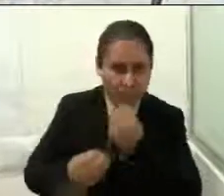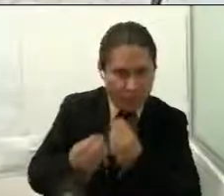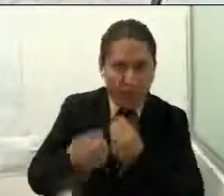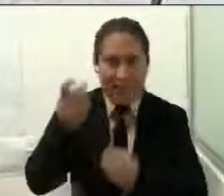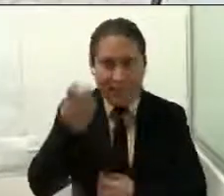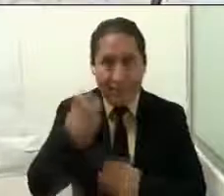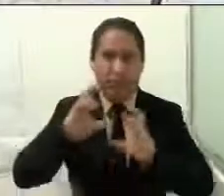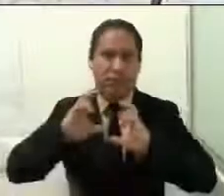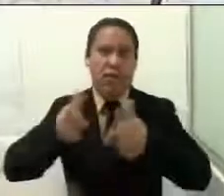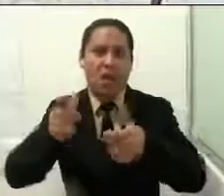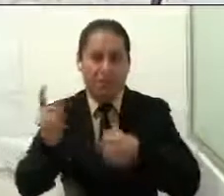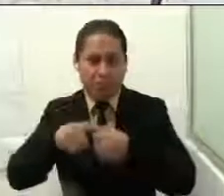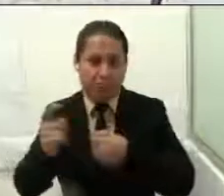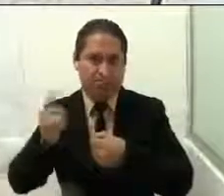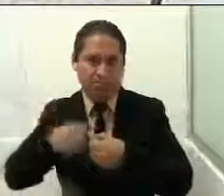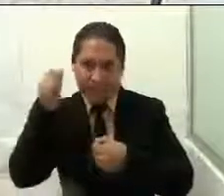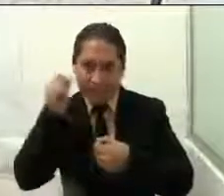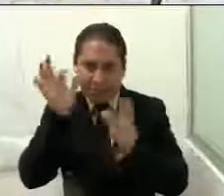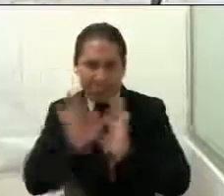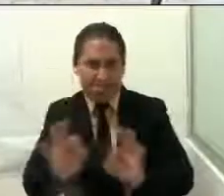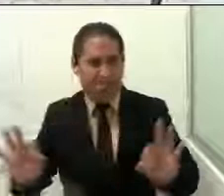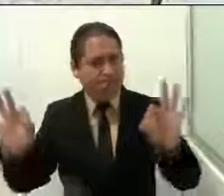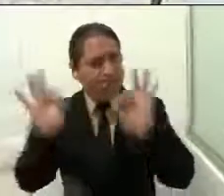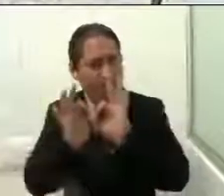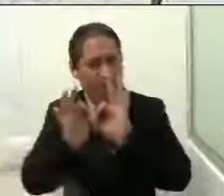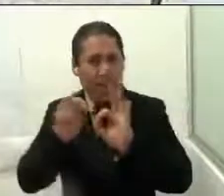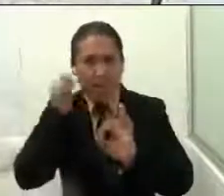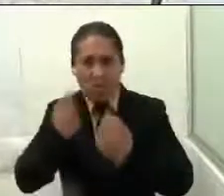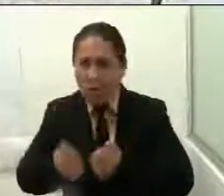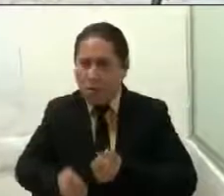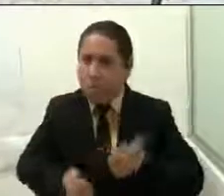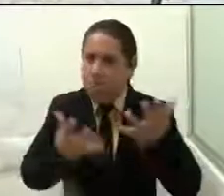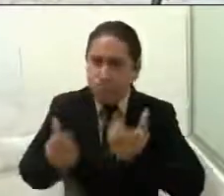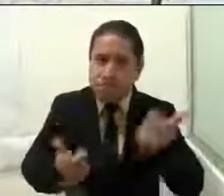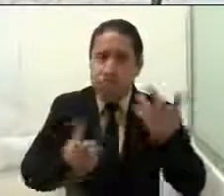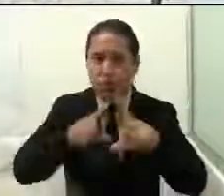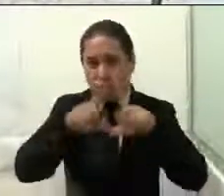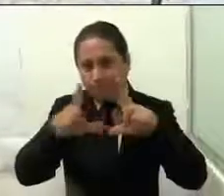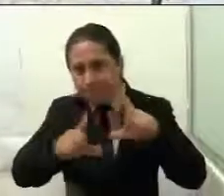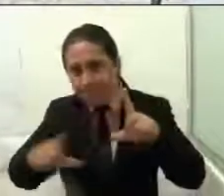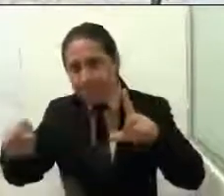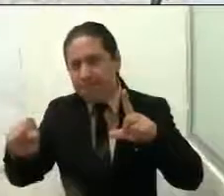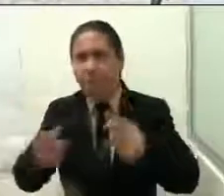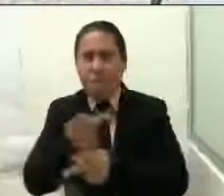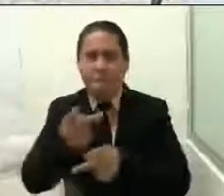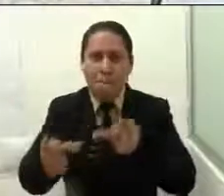chiapas participa de forma importante en el abasto del consumo nacional con productos competitivos y de